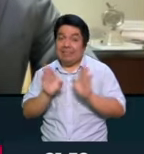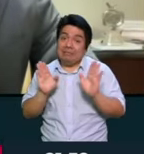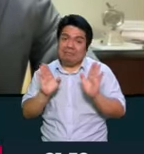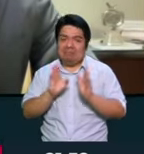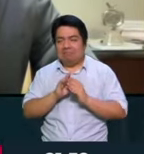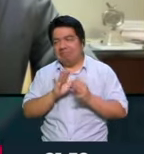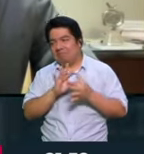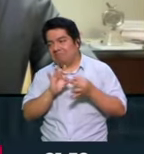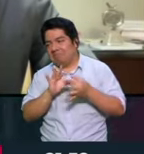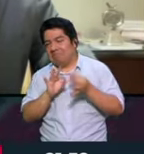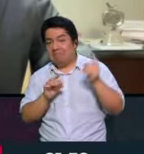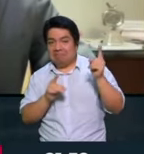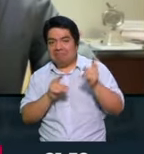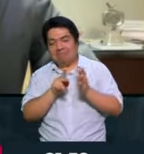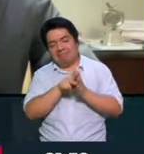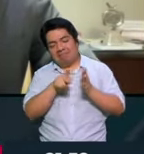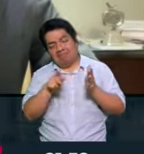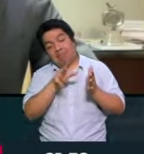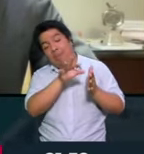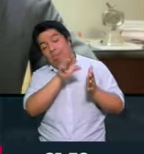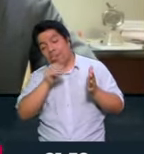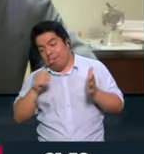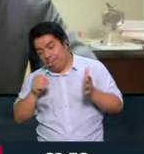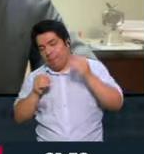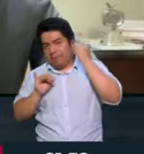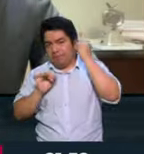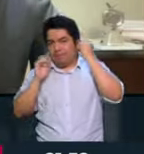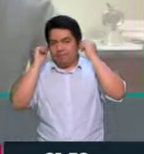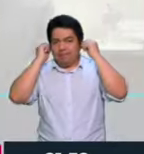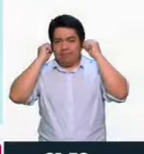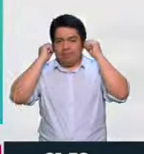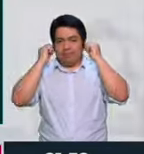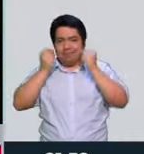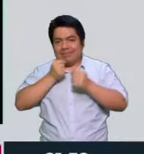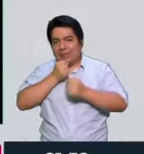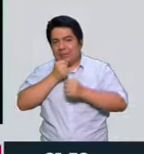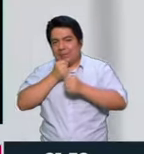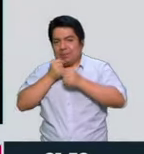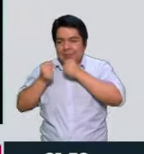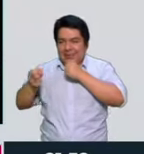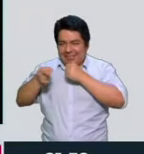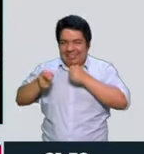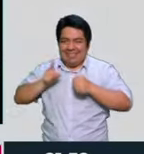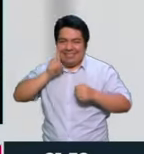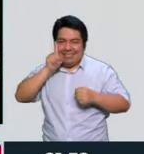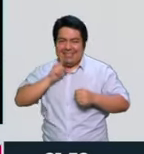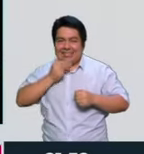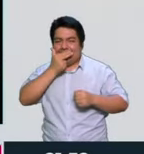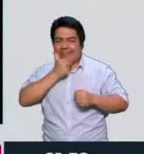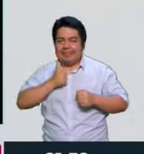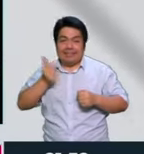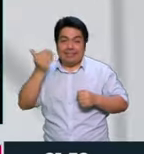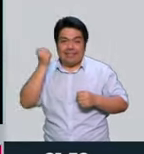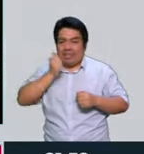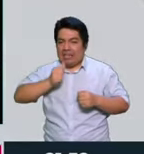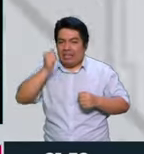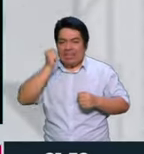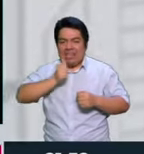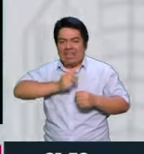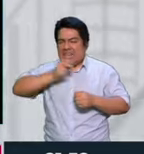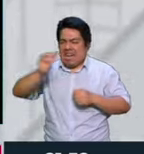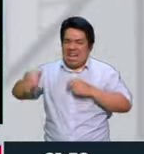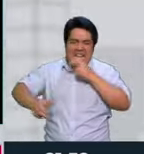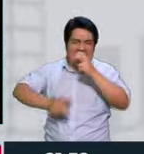se dice en esos diarios. También hay que decir que son aquellos que han pues dado altavoz a todo lo